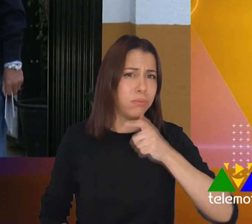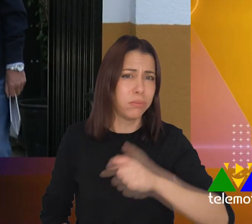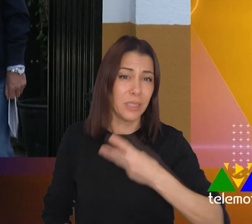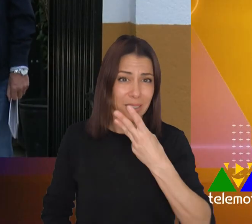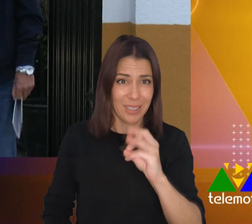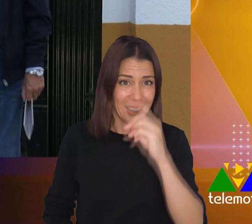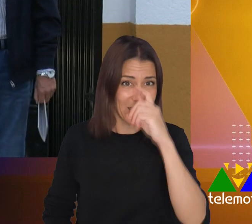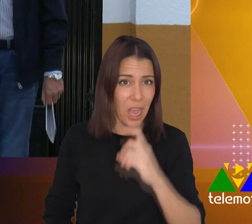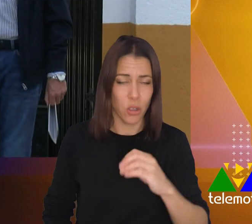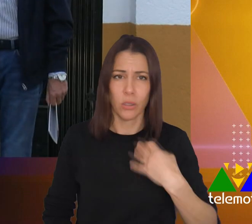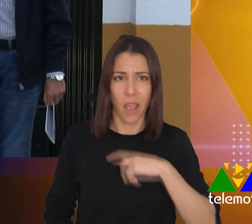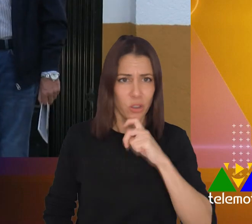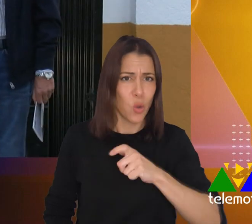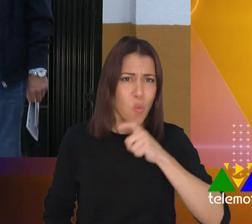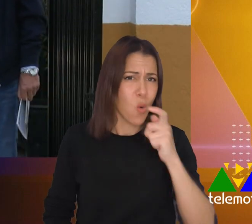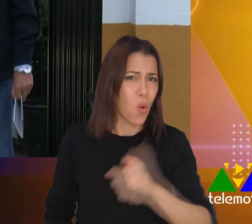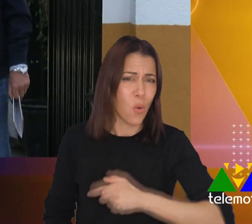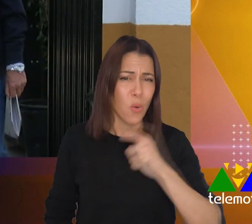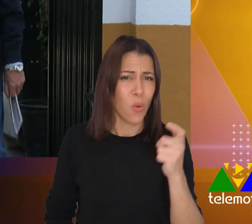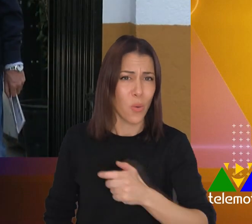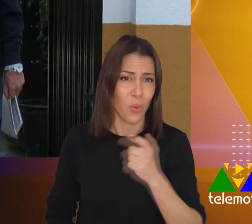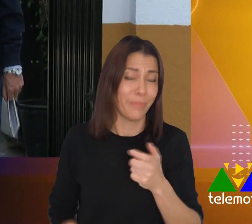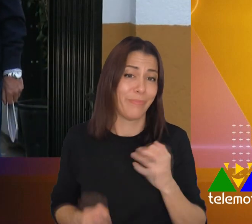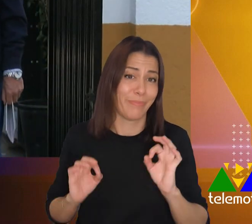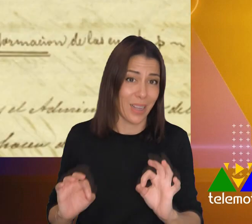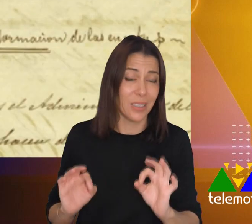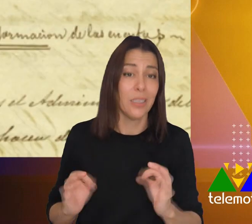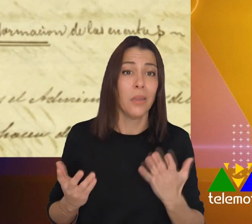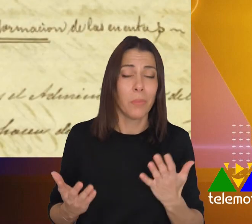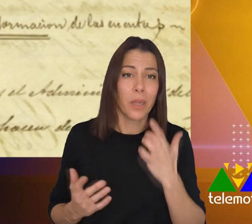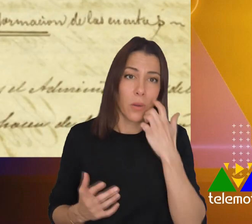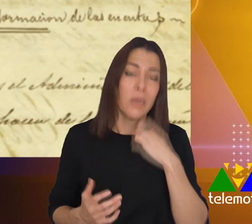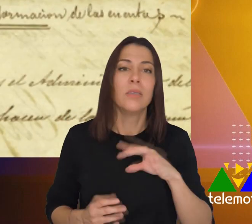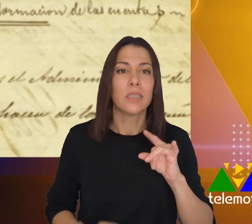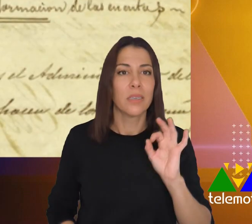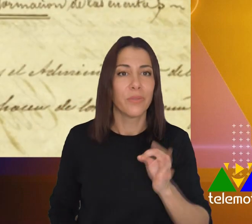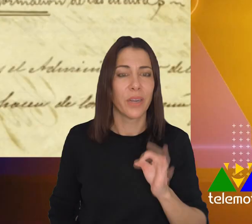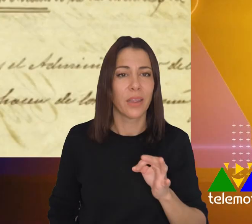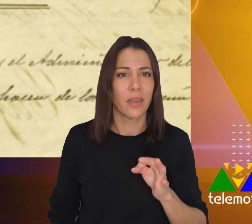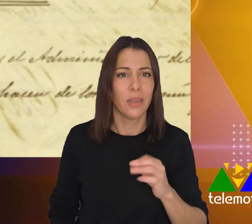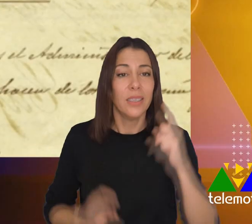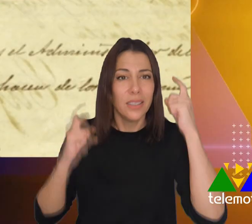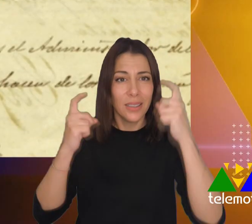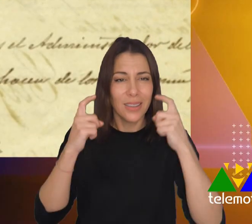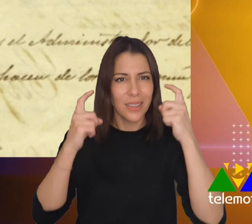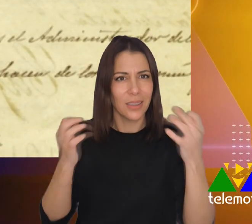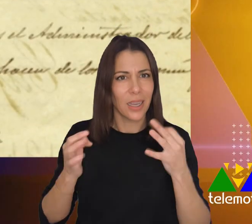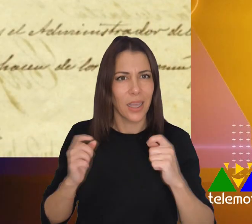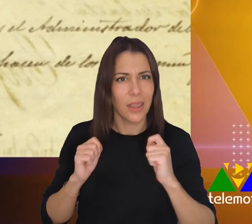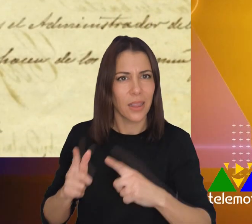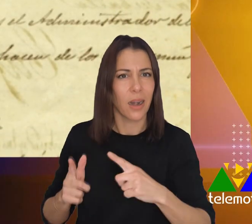lento, las obras de casa de palacio van despacio, y sí que es verdad que se intenta pues darle